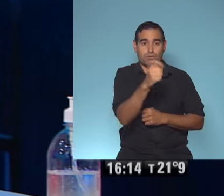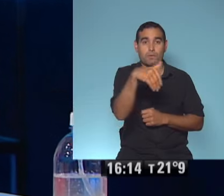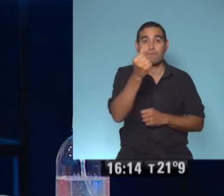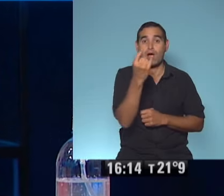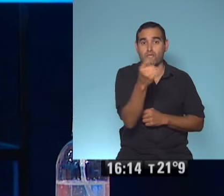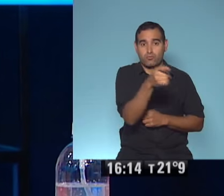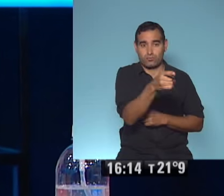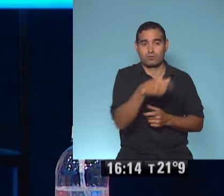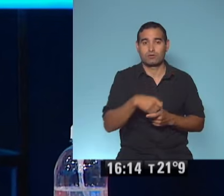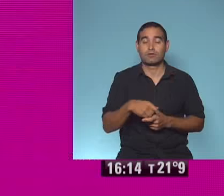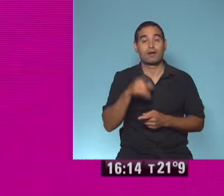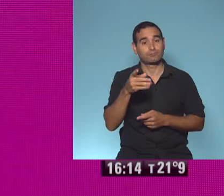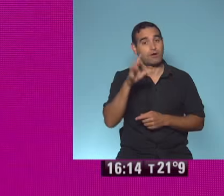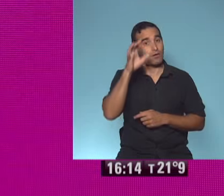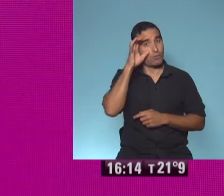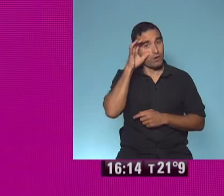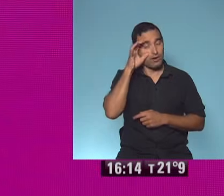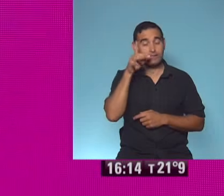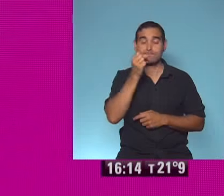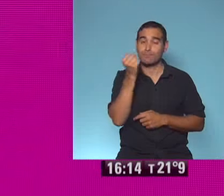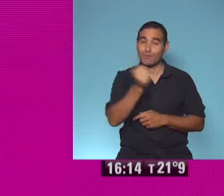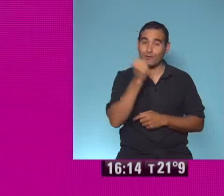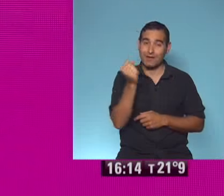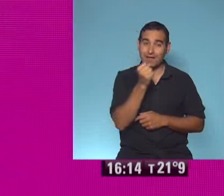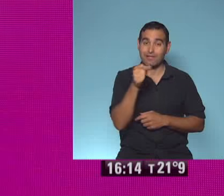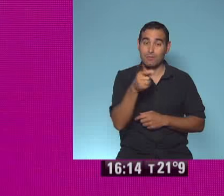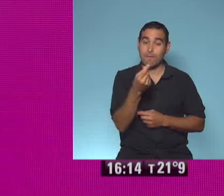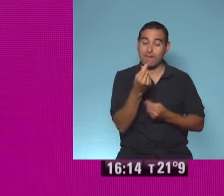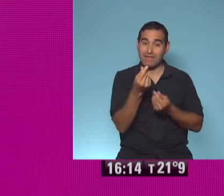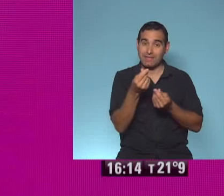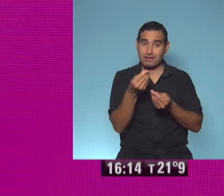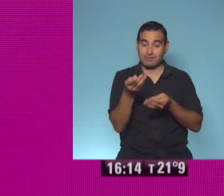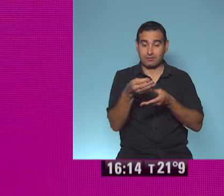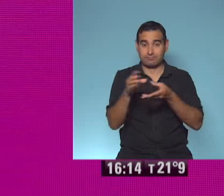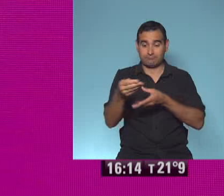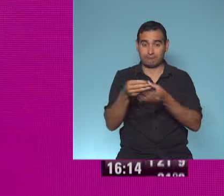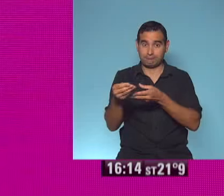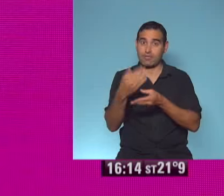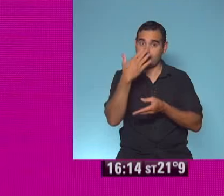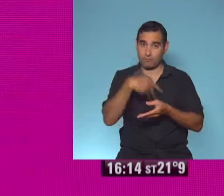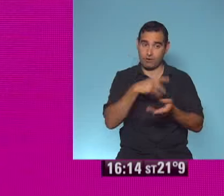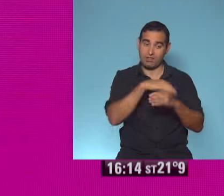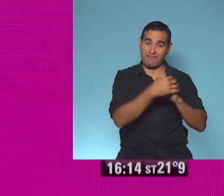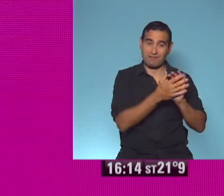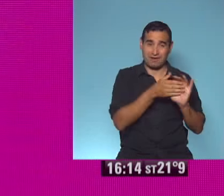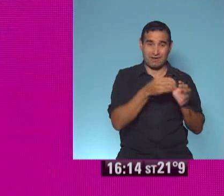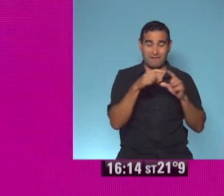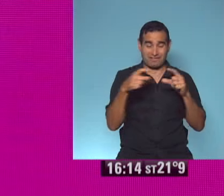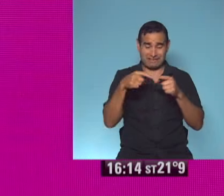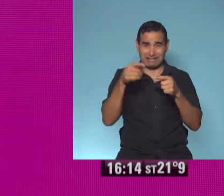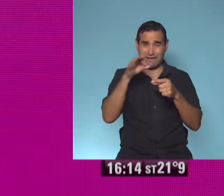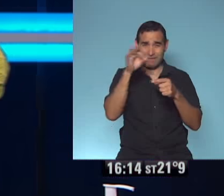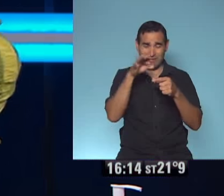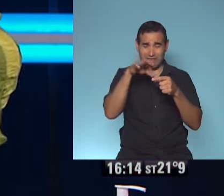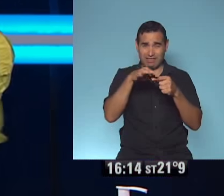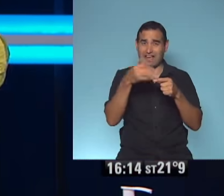Bueno. Recuerden que es muy importante cuando manejamos billetes, después lavarnos bien las manos, porque tienen muchos microbios los